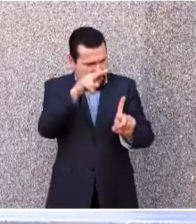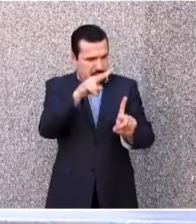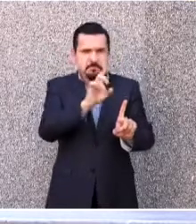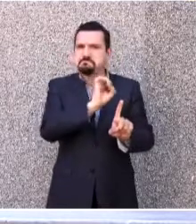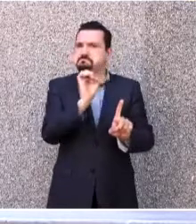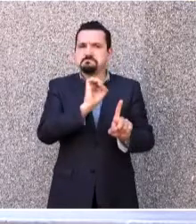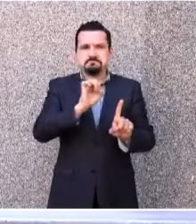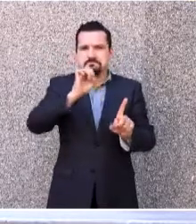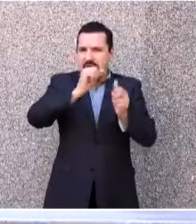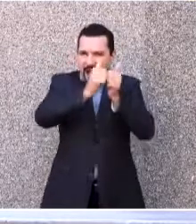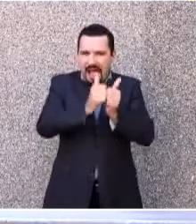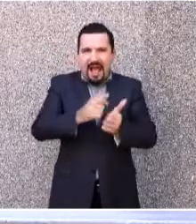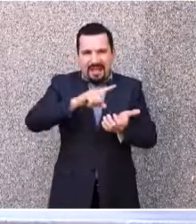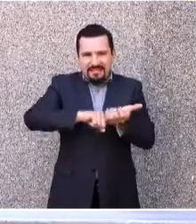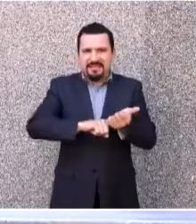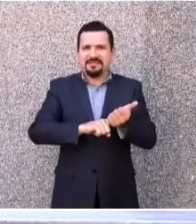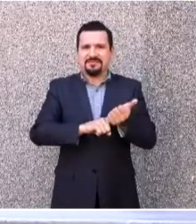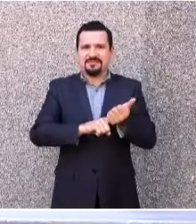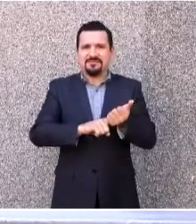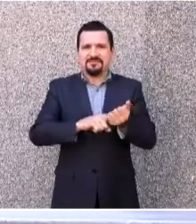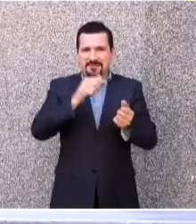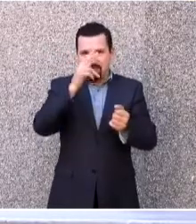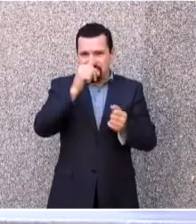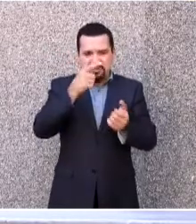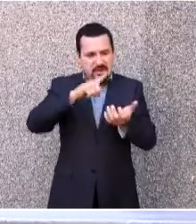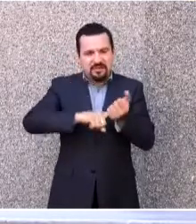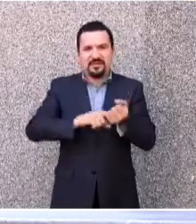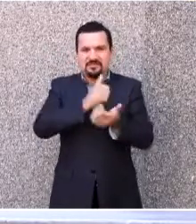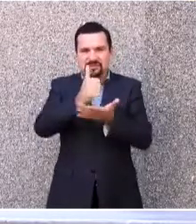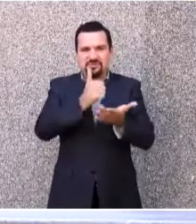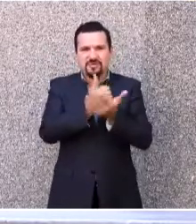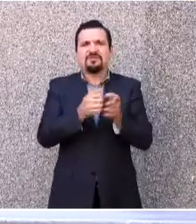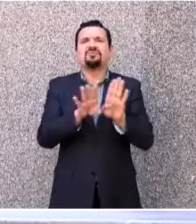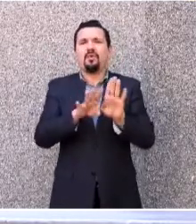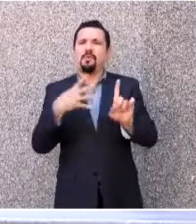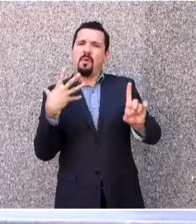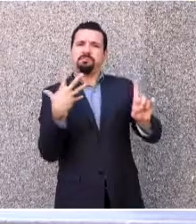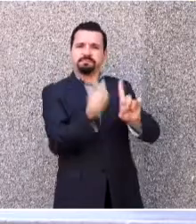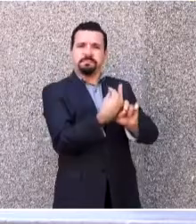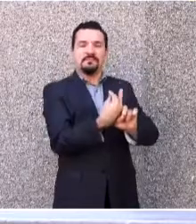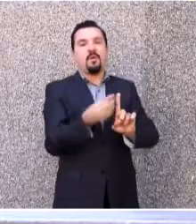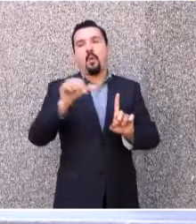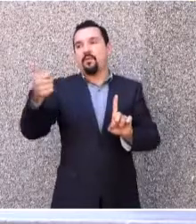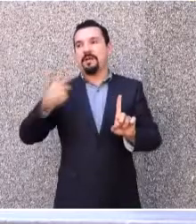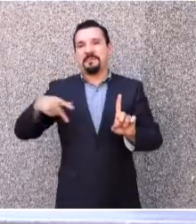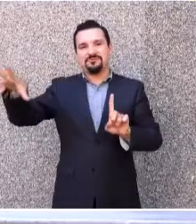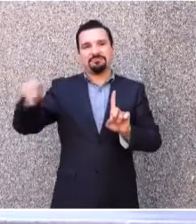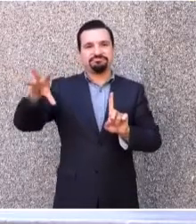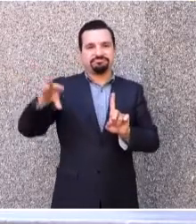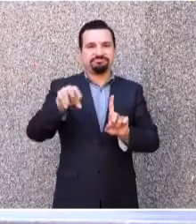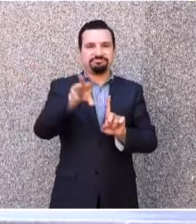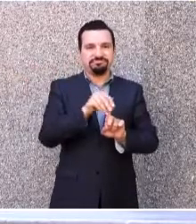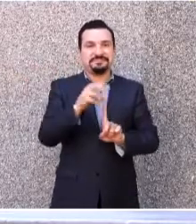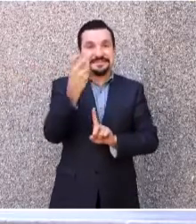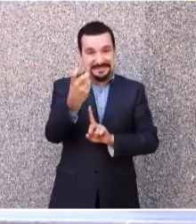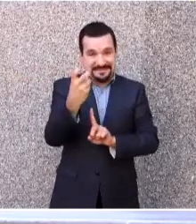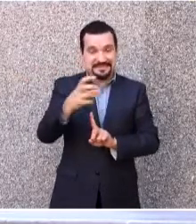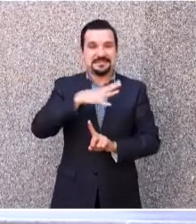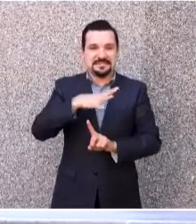varios casos asociados que no hayan salido a la comunidad, no hayan salido de la comunidad en diferentes partes del